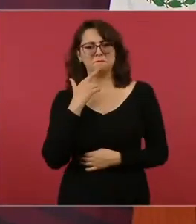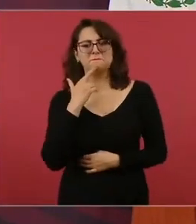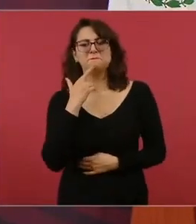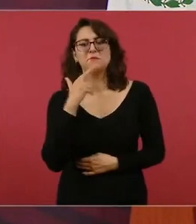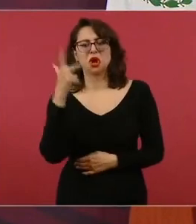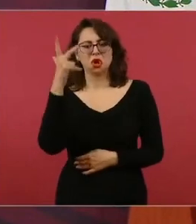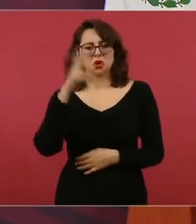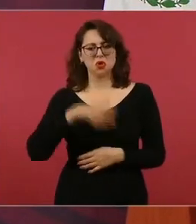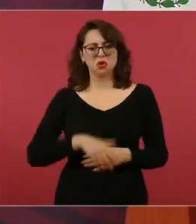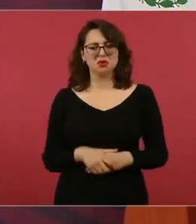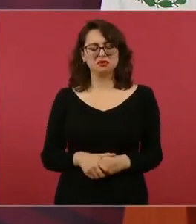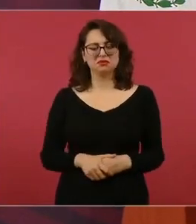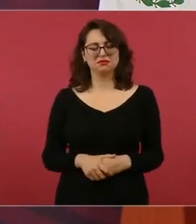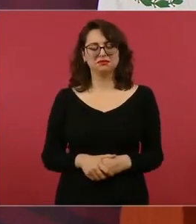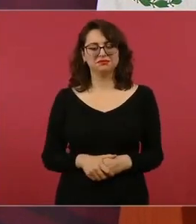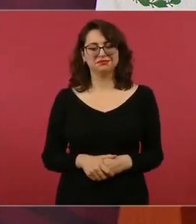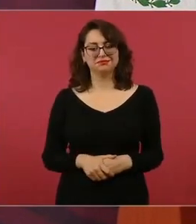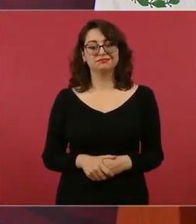Otro